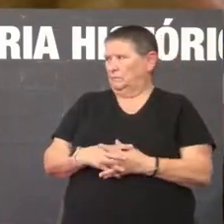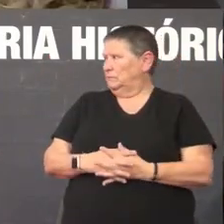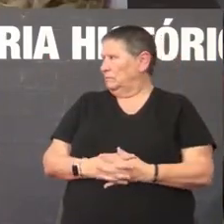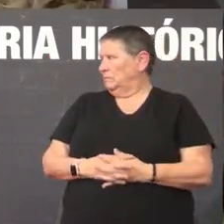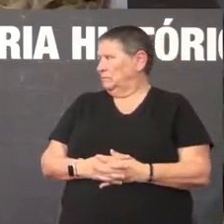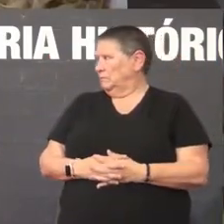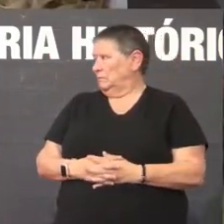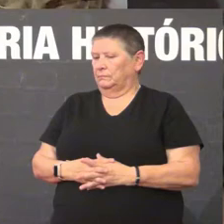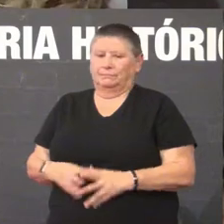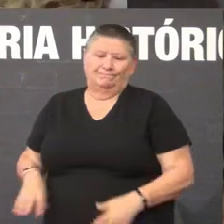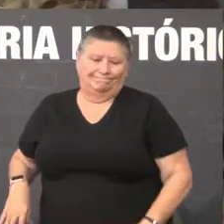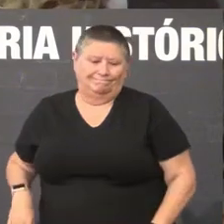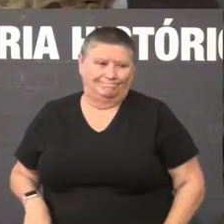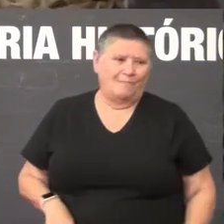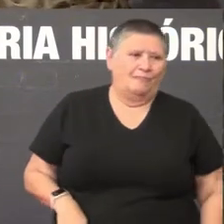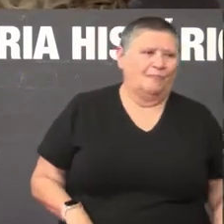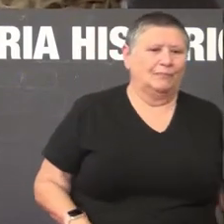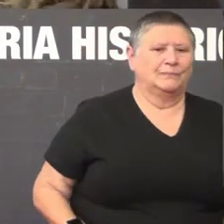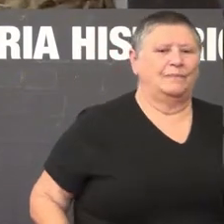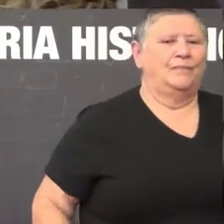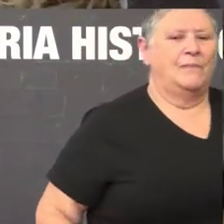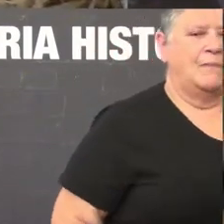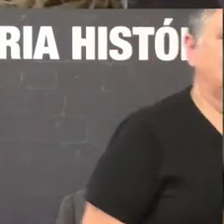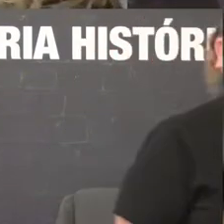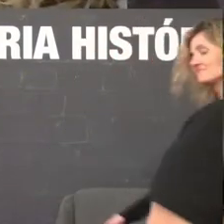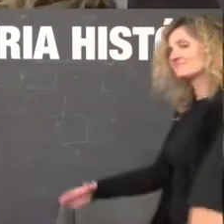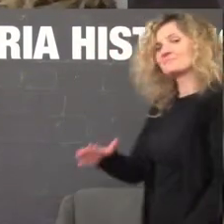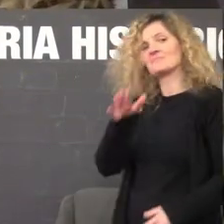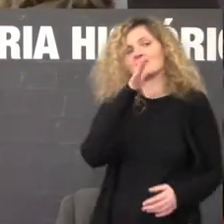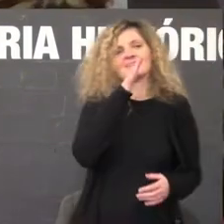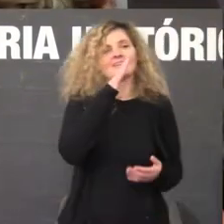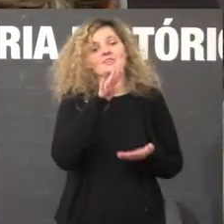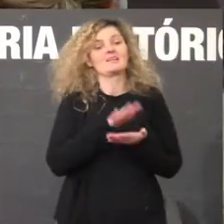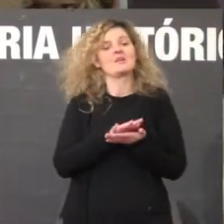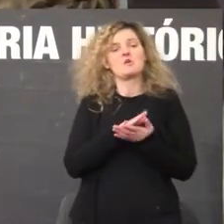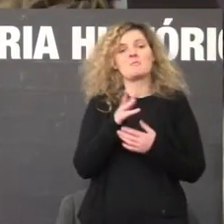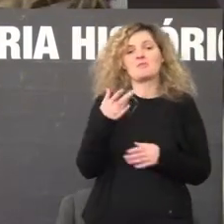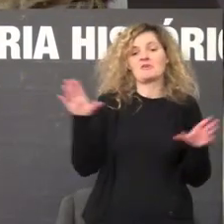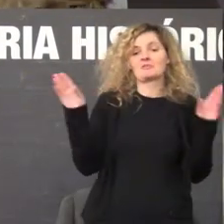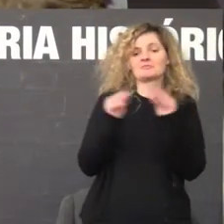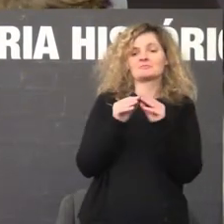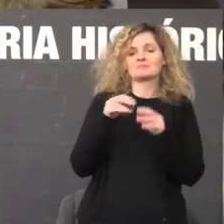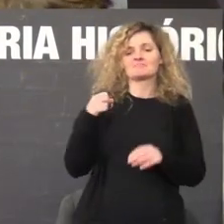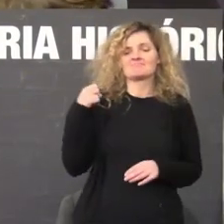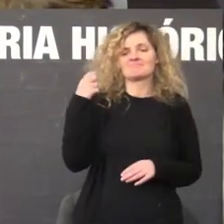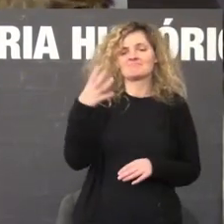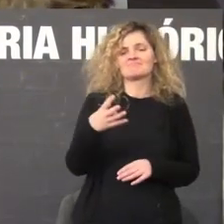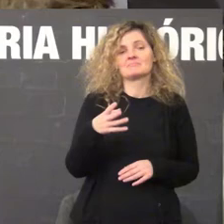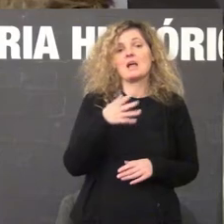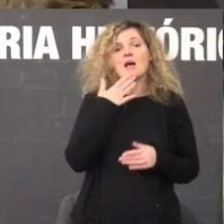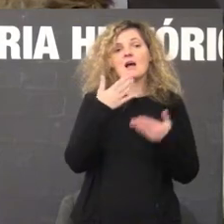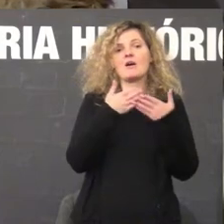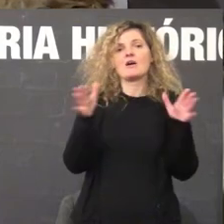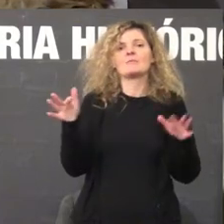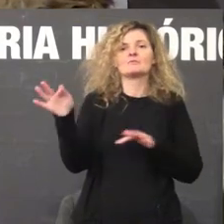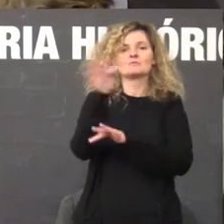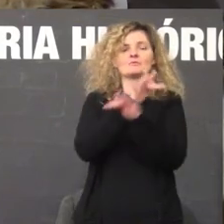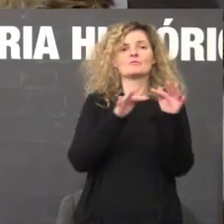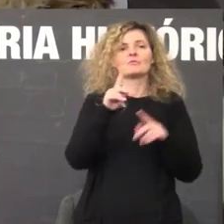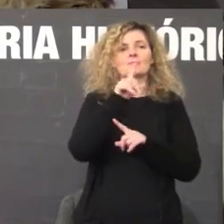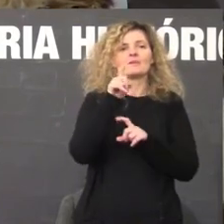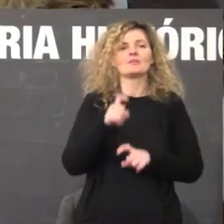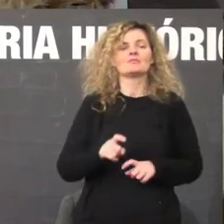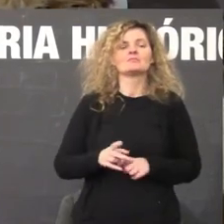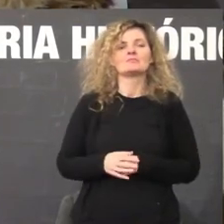Bebe tranquilo, porque no te lo hemos puesto nada fácil, ¿no? Resumir tantos años. Abrimos turno de preguntas, que entiendo